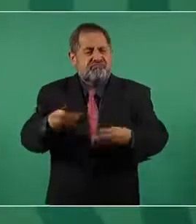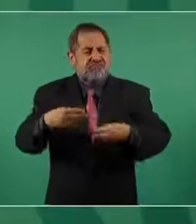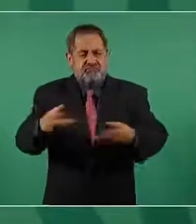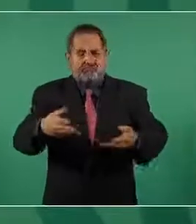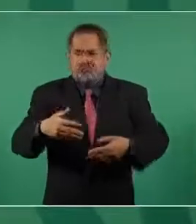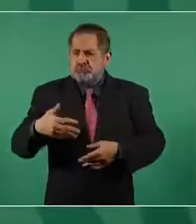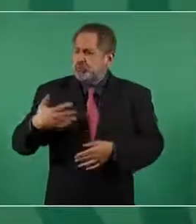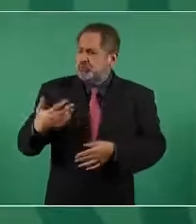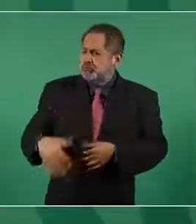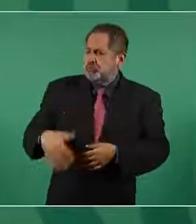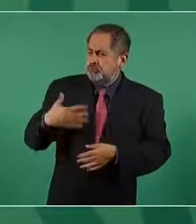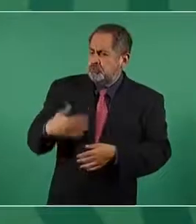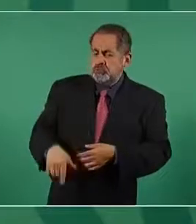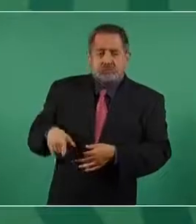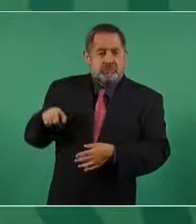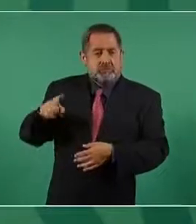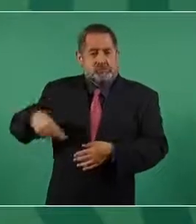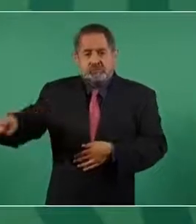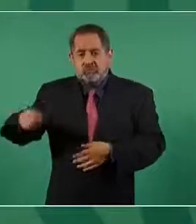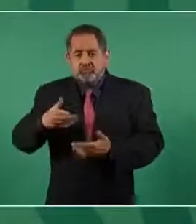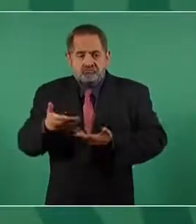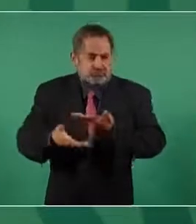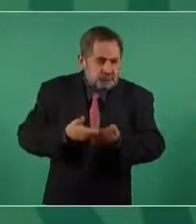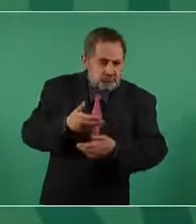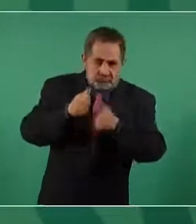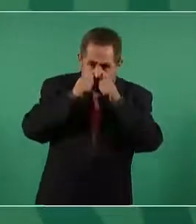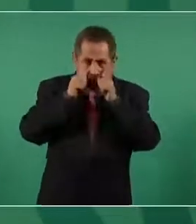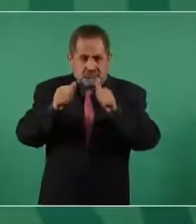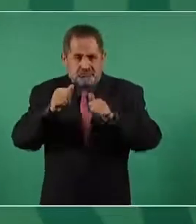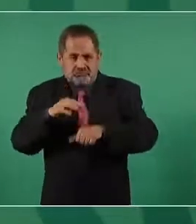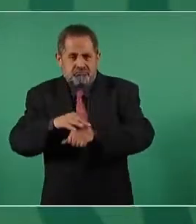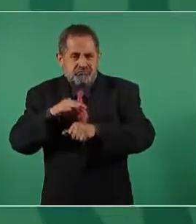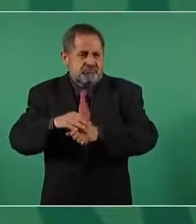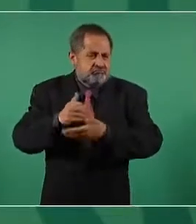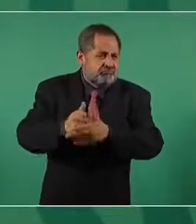Todo lo que son servicios médicos,